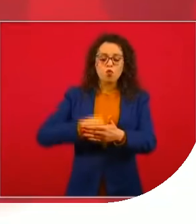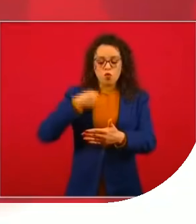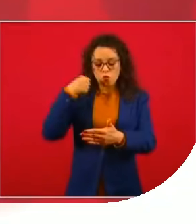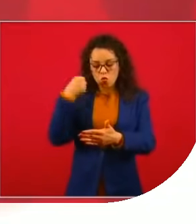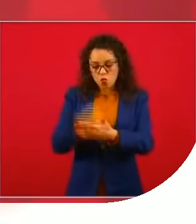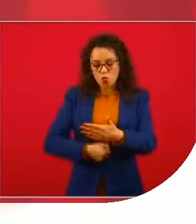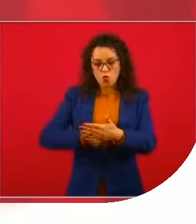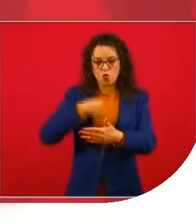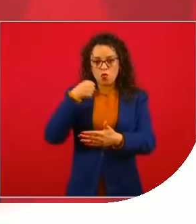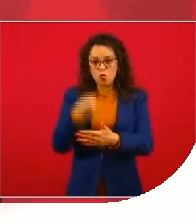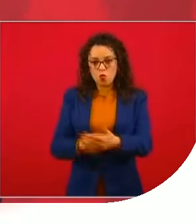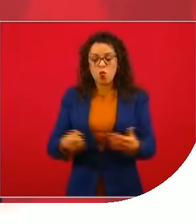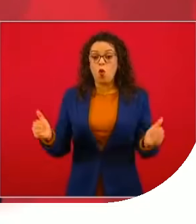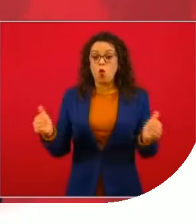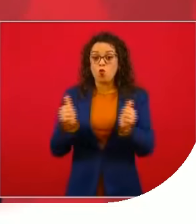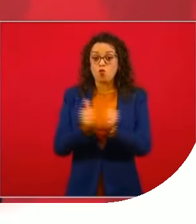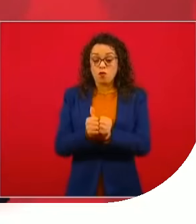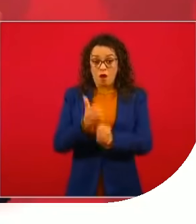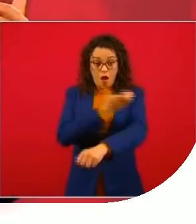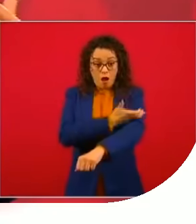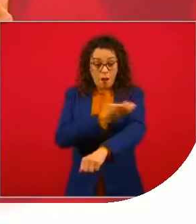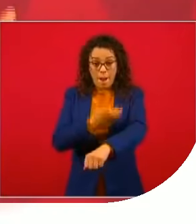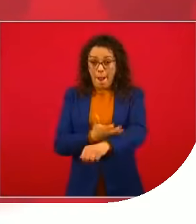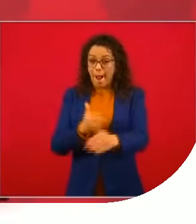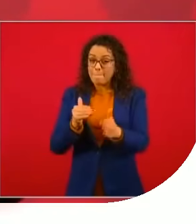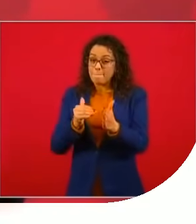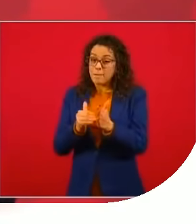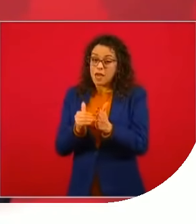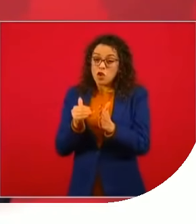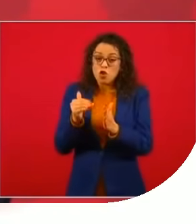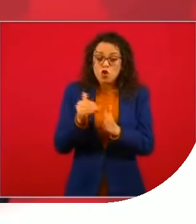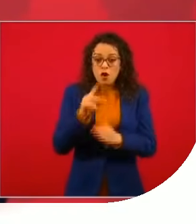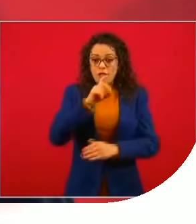de mexicanos, se logra